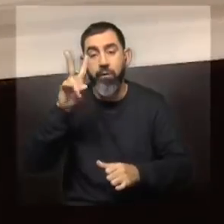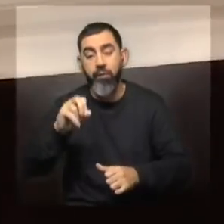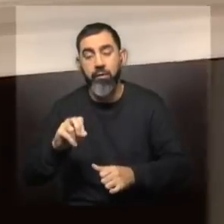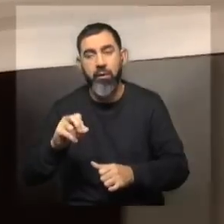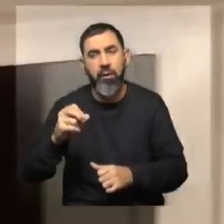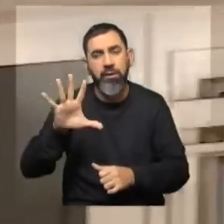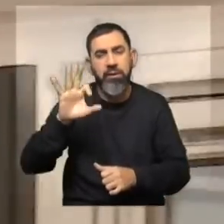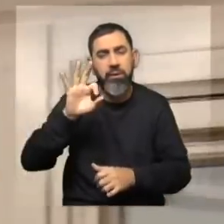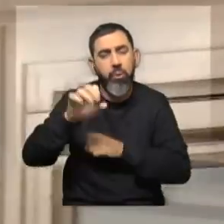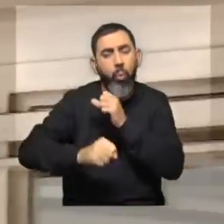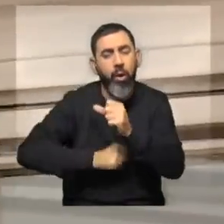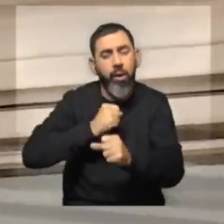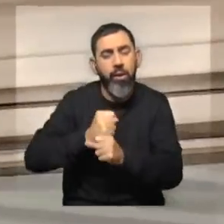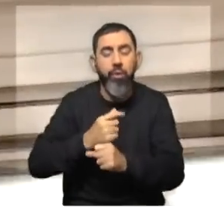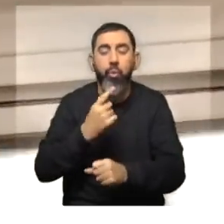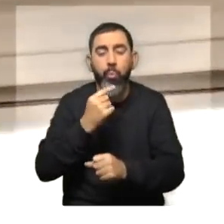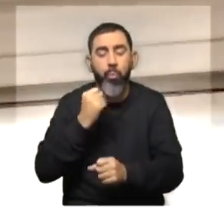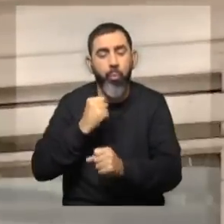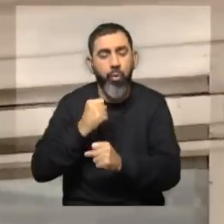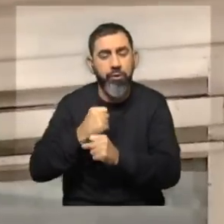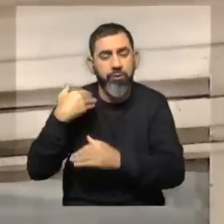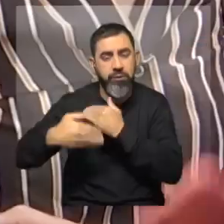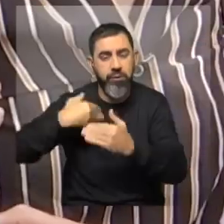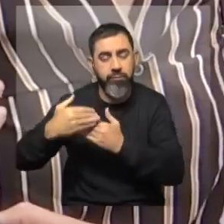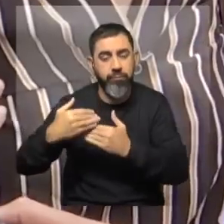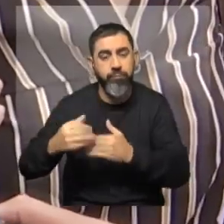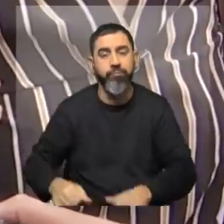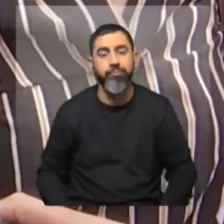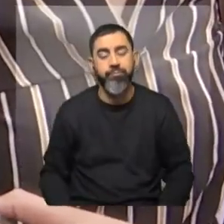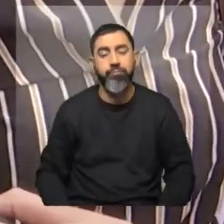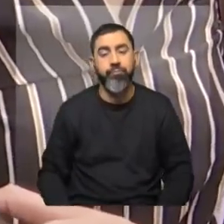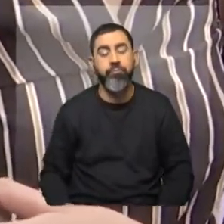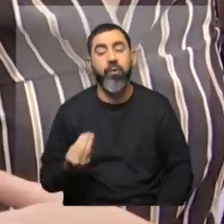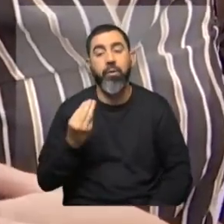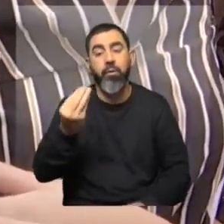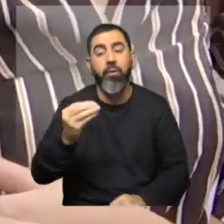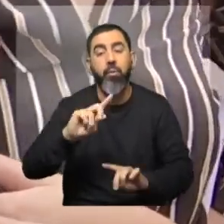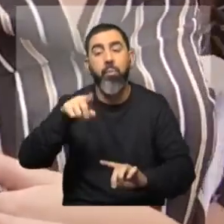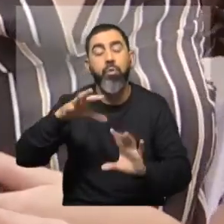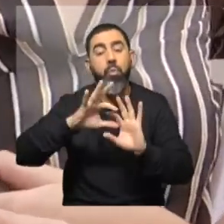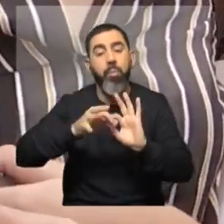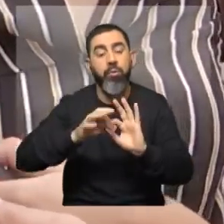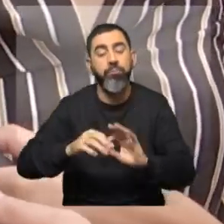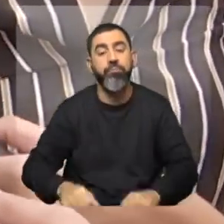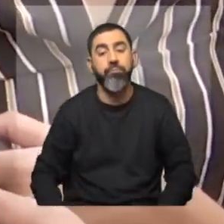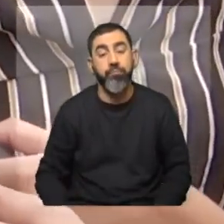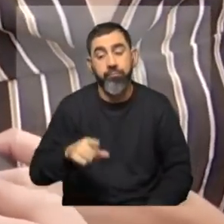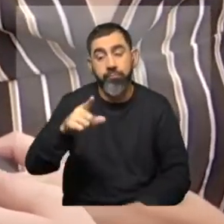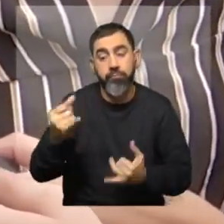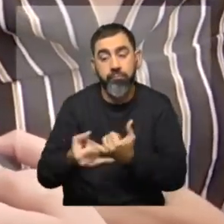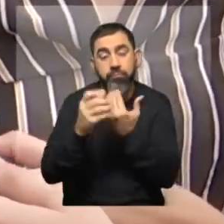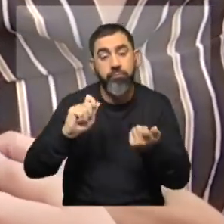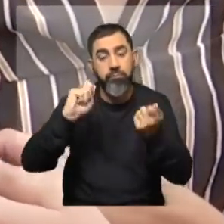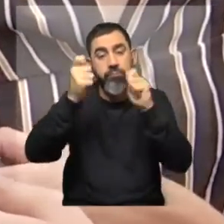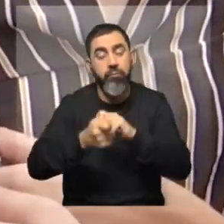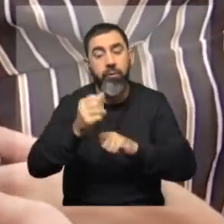de cerca de 50 años en el cuerpo policial según comunicó el Ministerio del interior asumirá el próximo miércoles desde ese día va a sustituir a